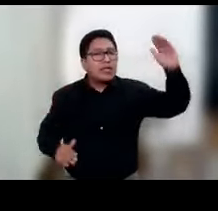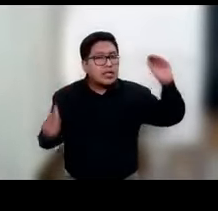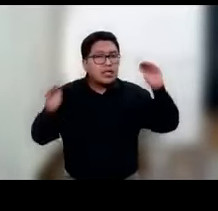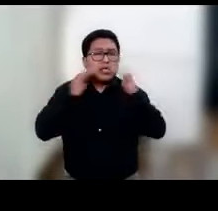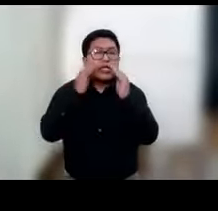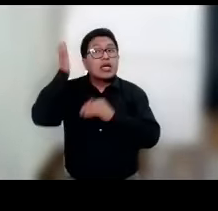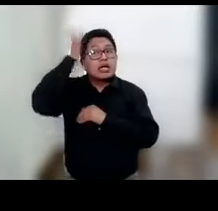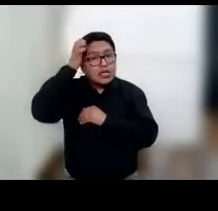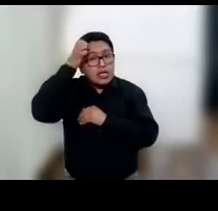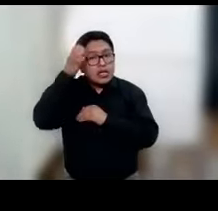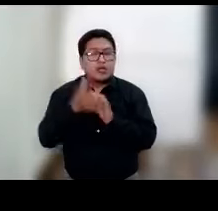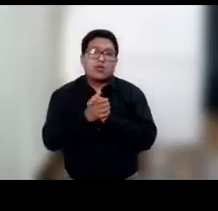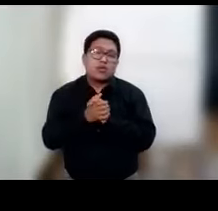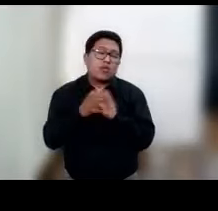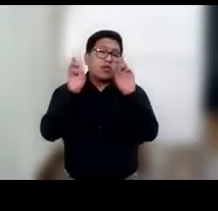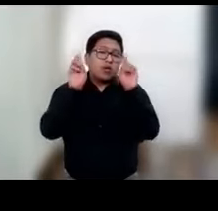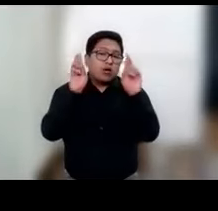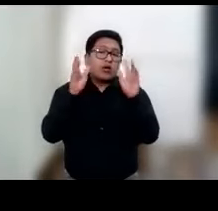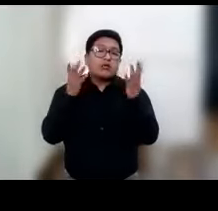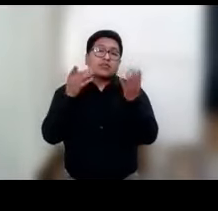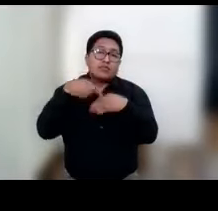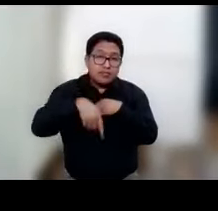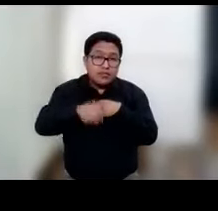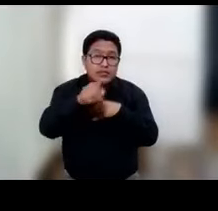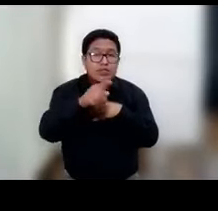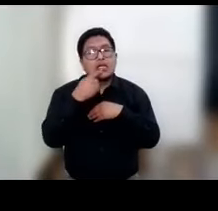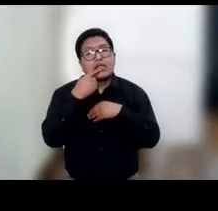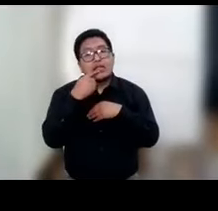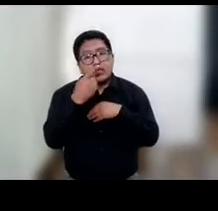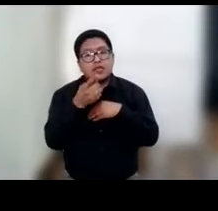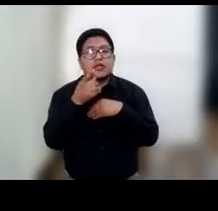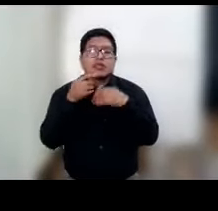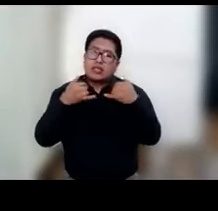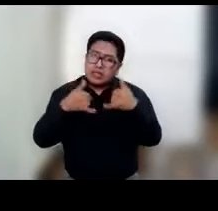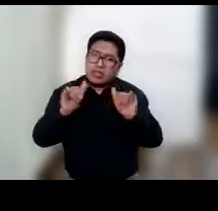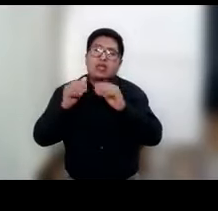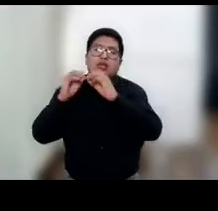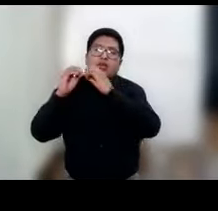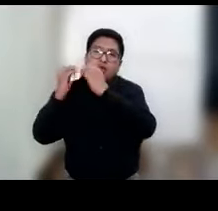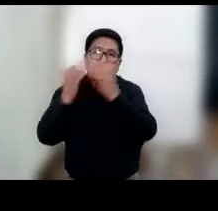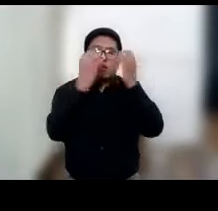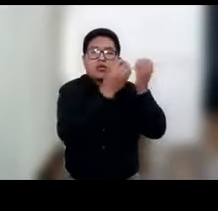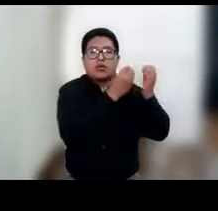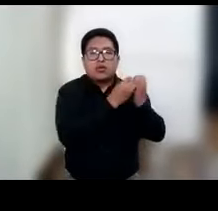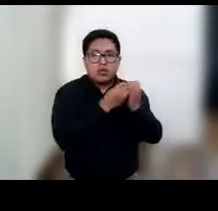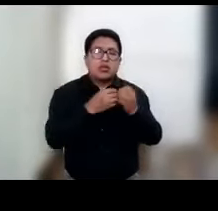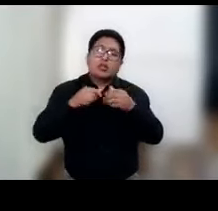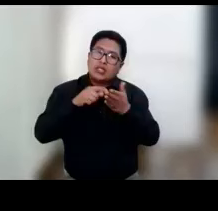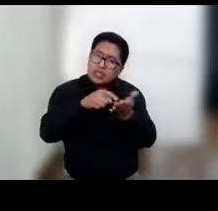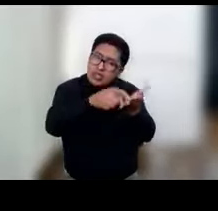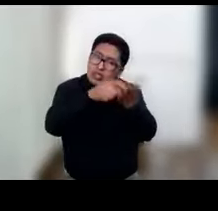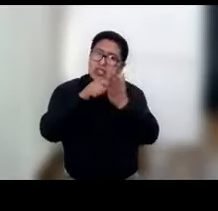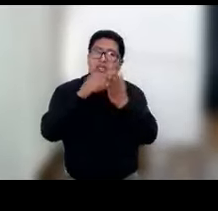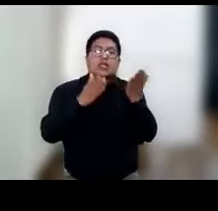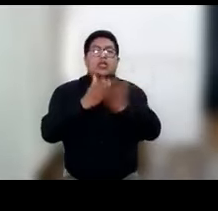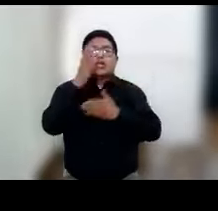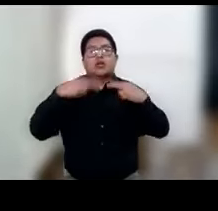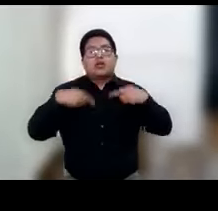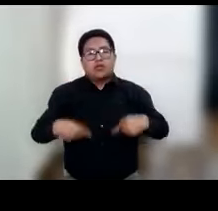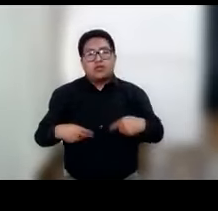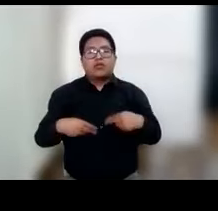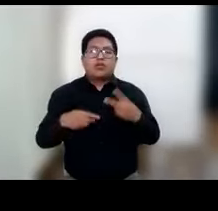de tal suerte que lo que corresponde y ánimo es a seguir organizándose ya seguir exigiendo sus derechos desde este enfoque y desde